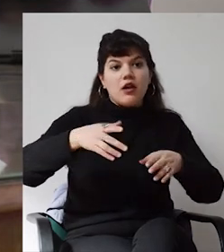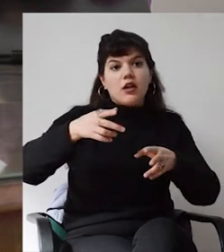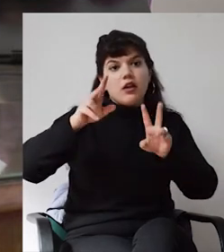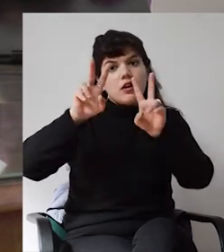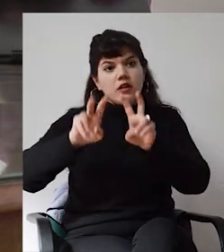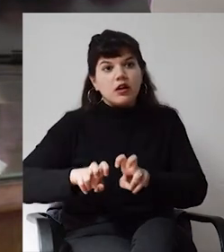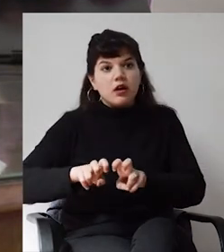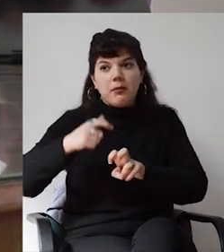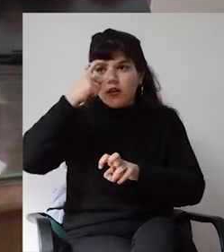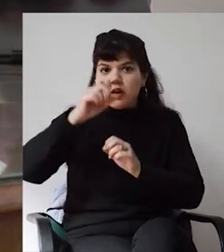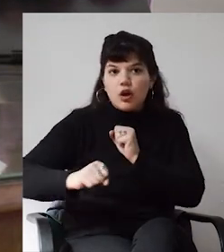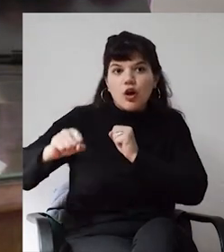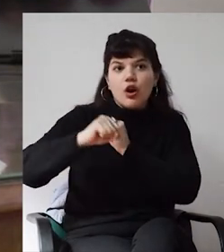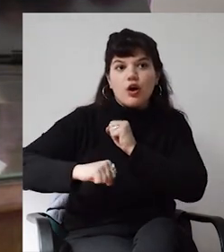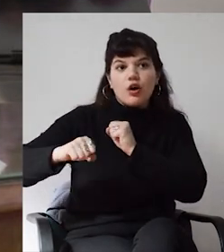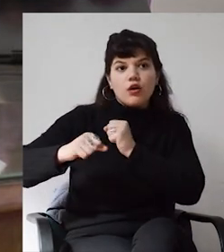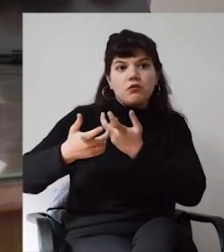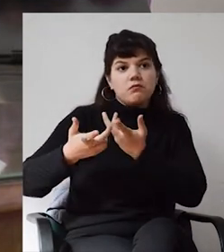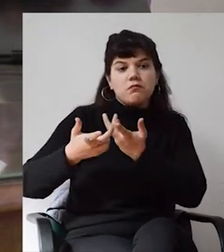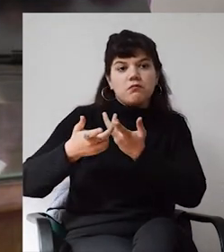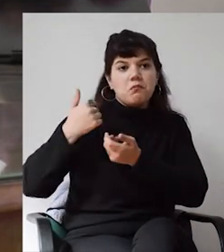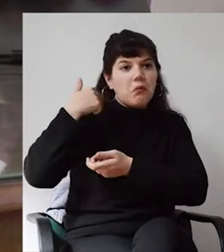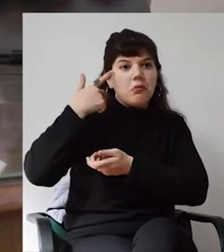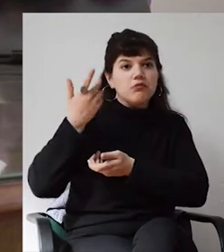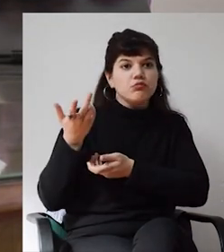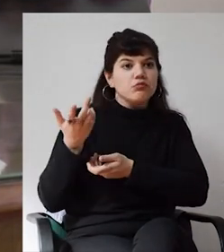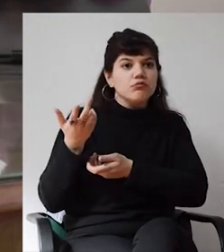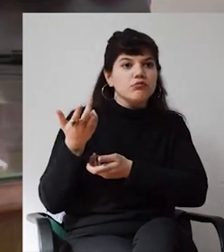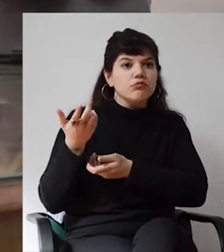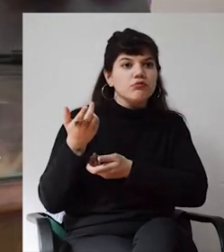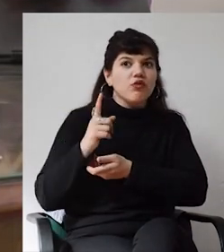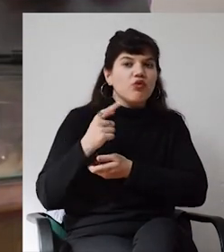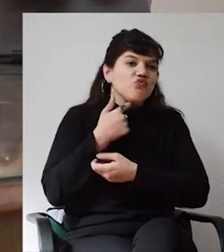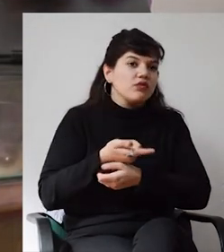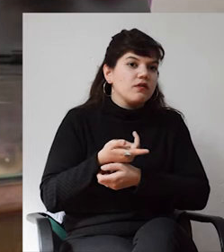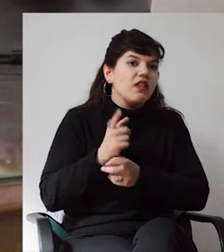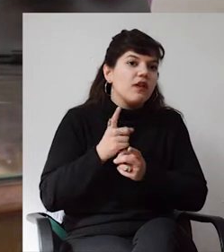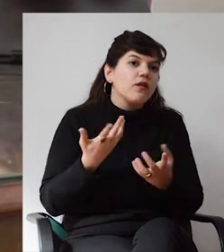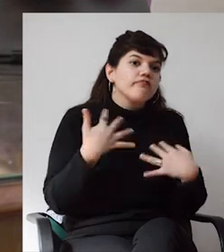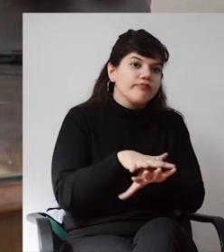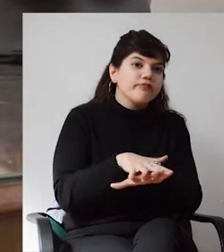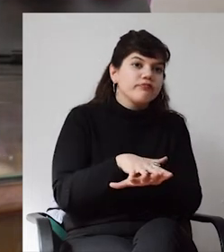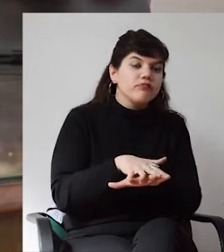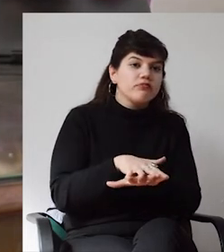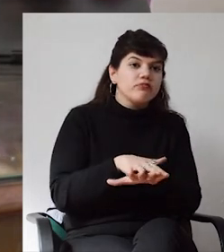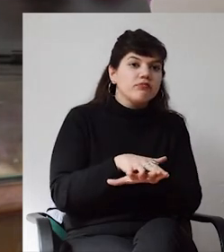de la dimensión maquínico-tecnológica, por decirlo de alguna manera, me parece que no nos aporta.